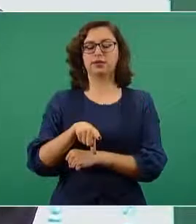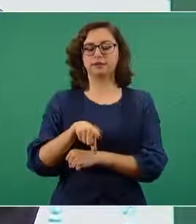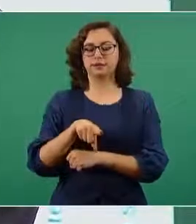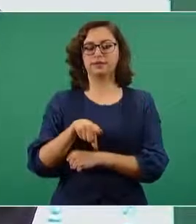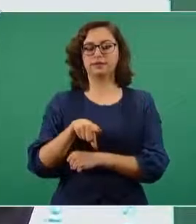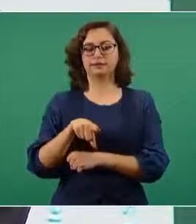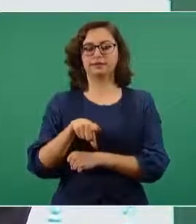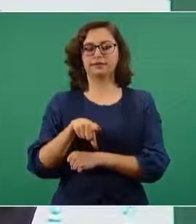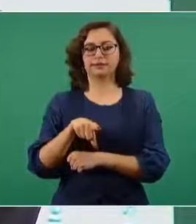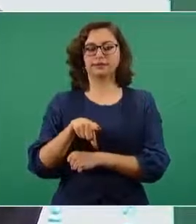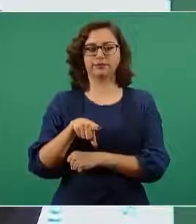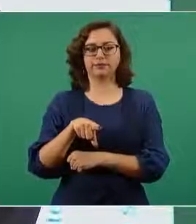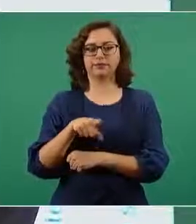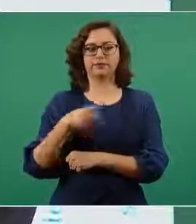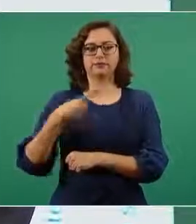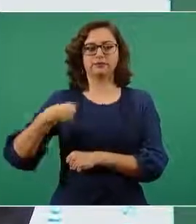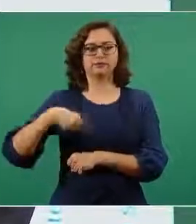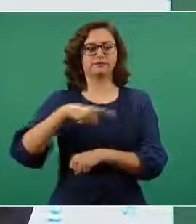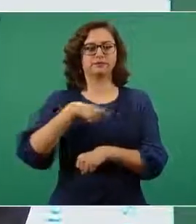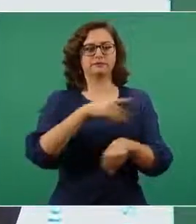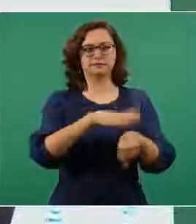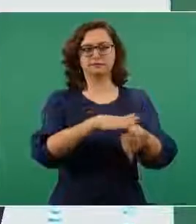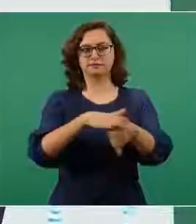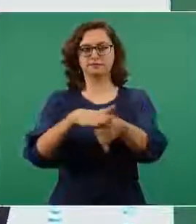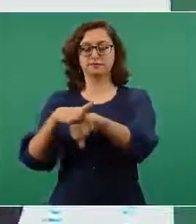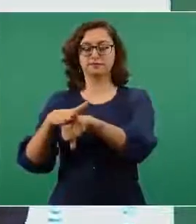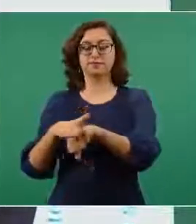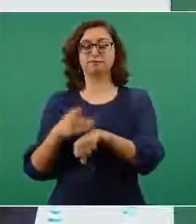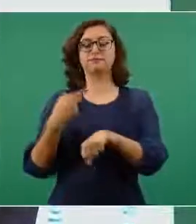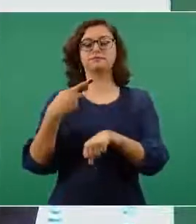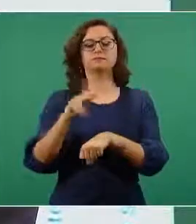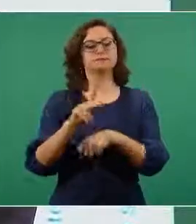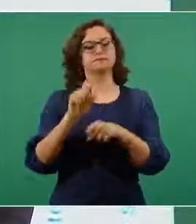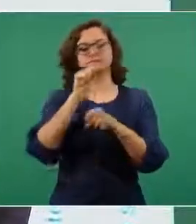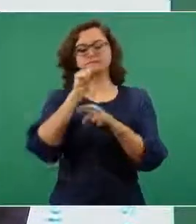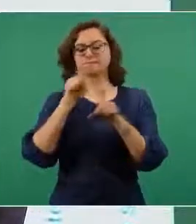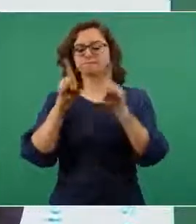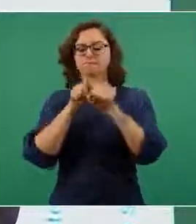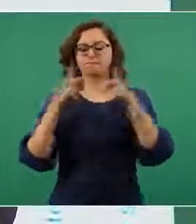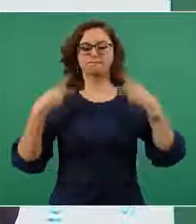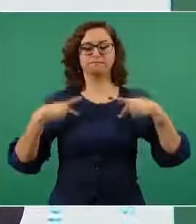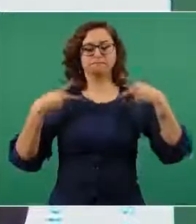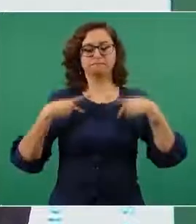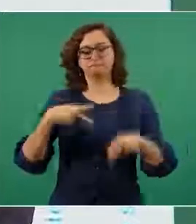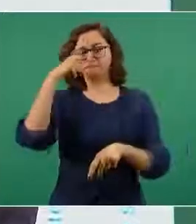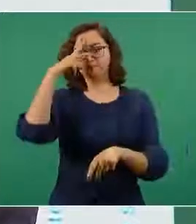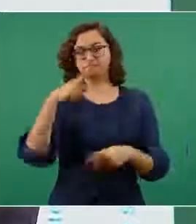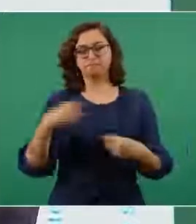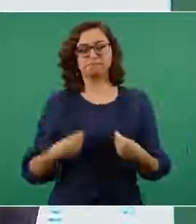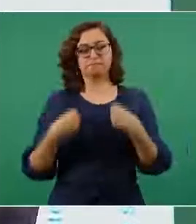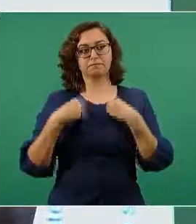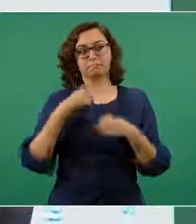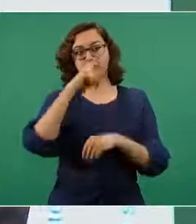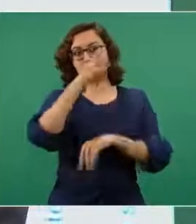que hicimos un llamado, pero además porque la gente, nuestros paisanos,